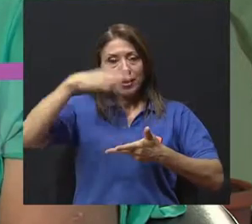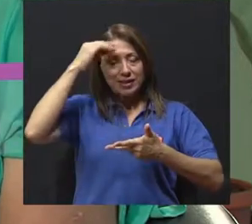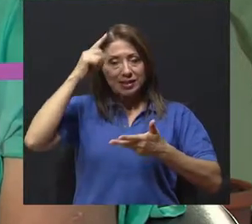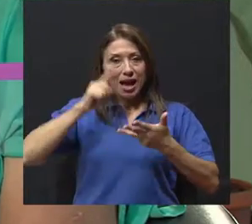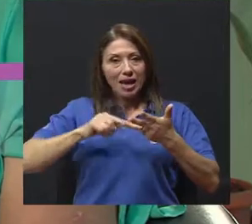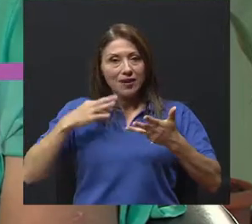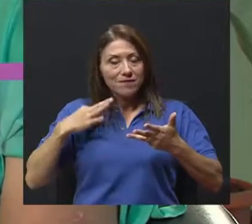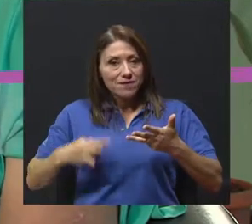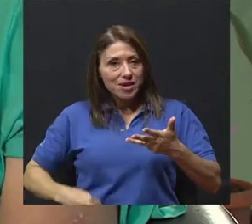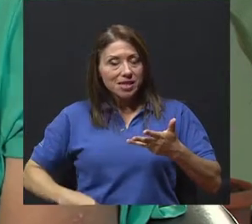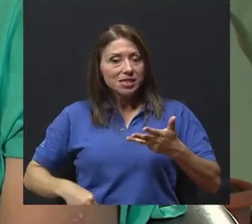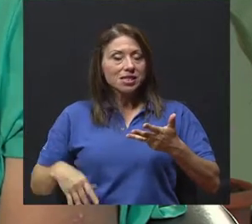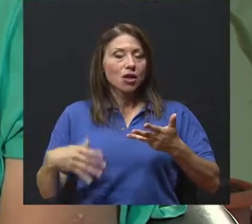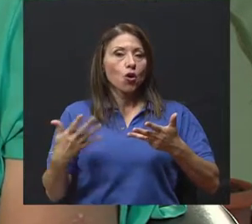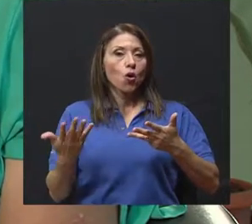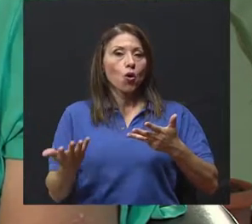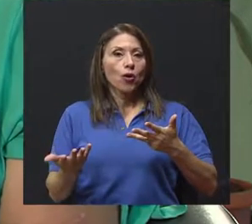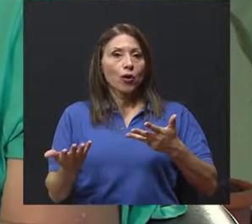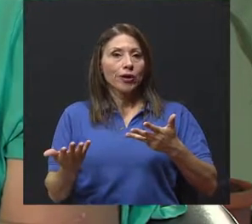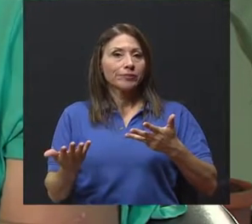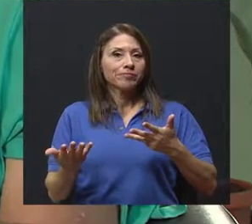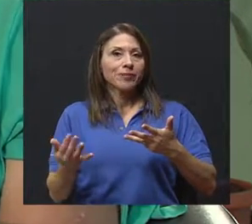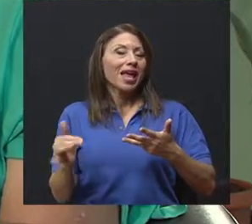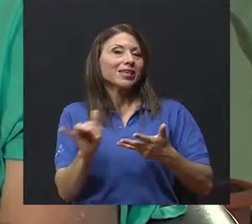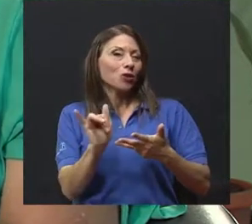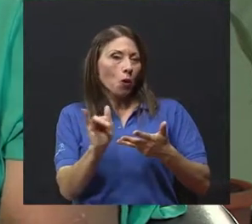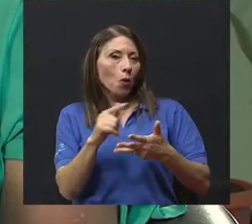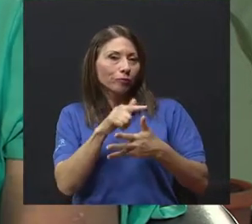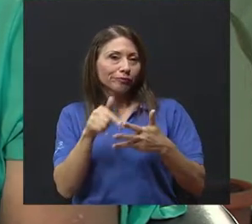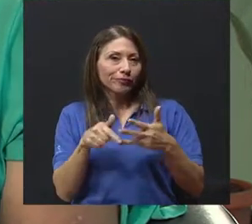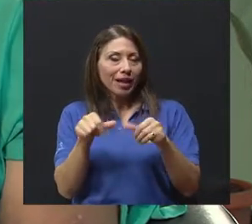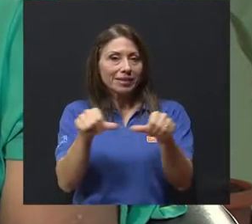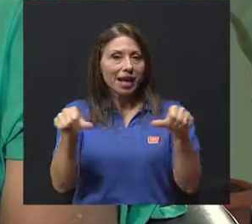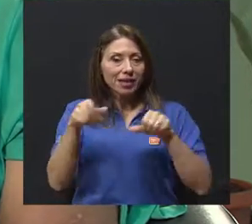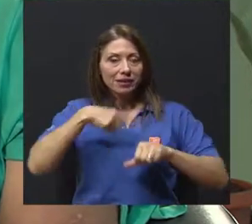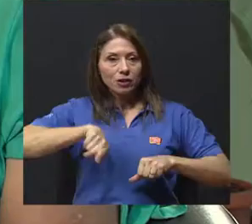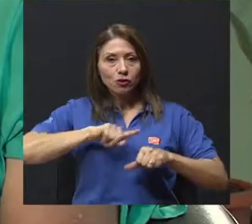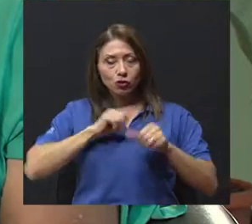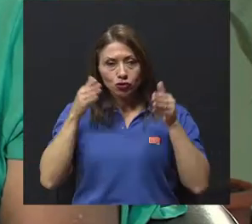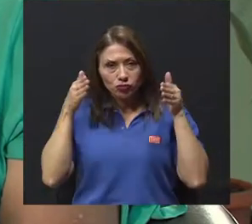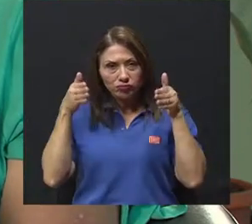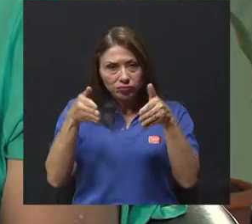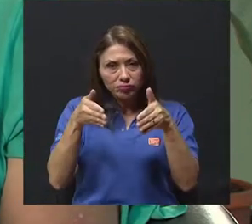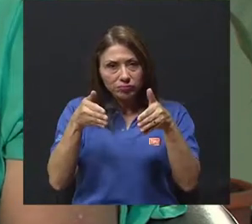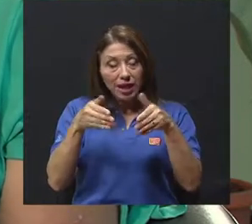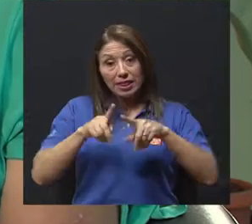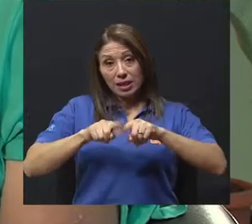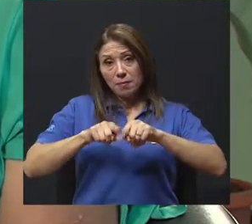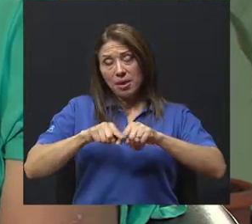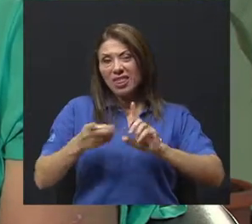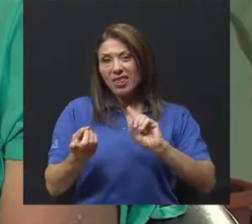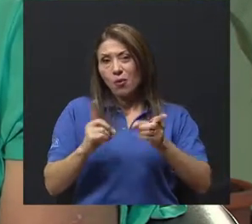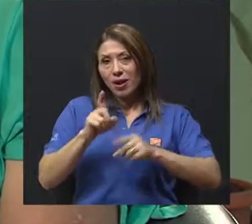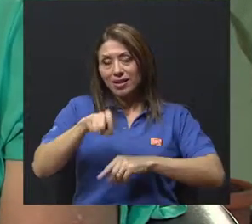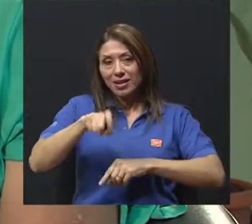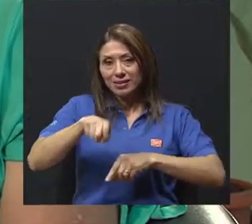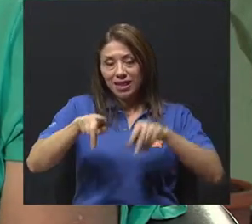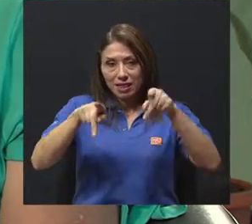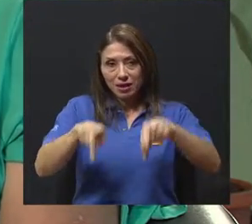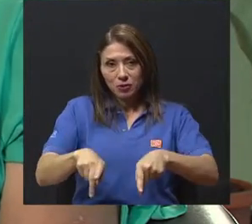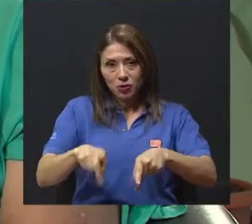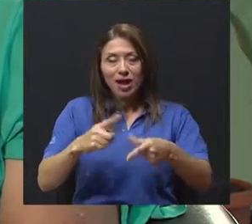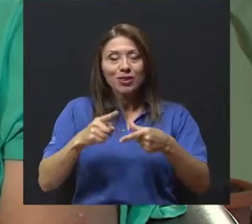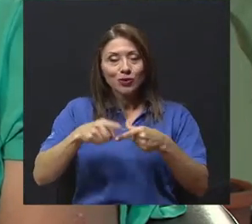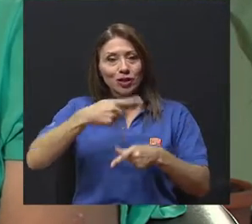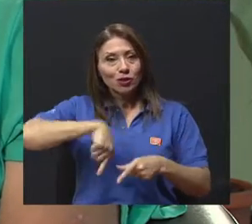físico es como las áreas en que nos enfocamos y depende de las necesidades del paciente entonces